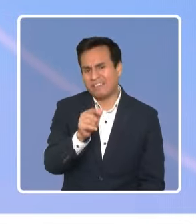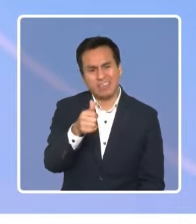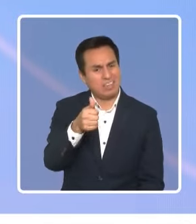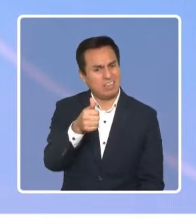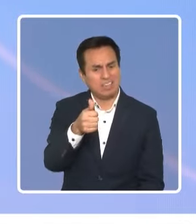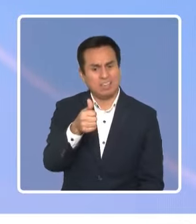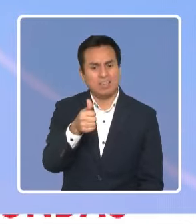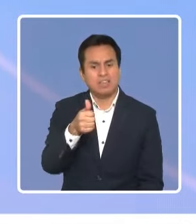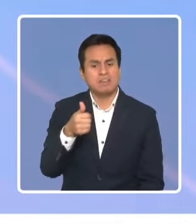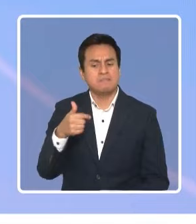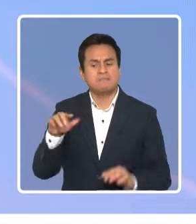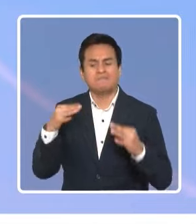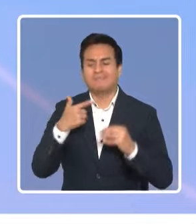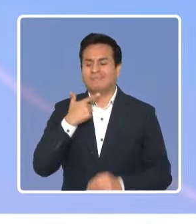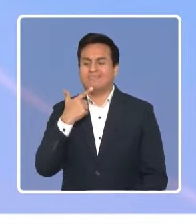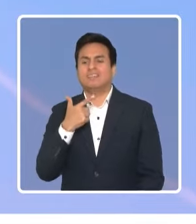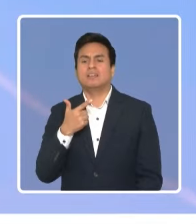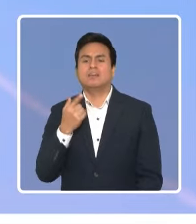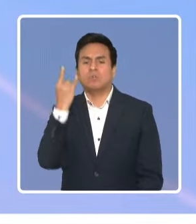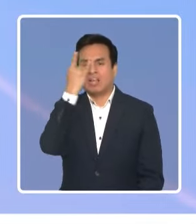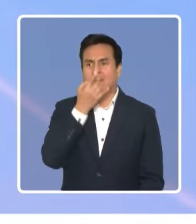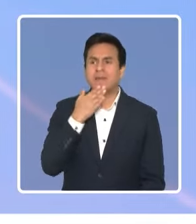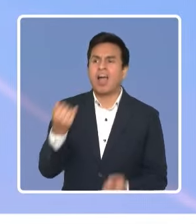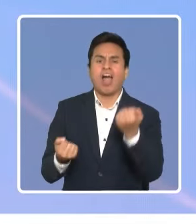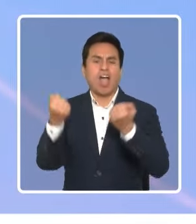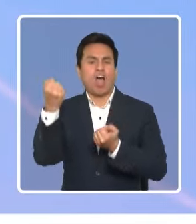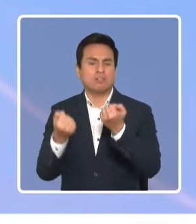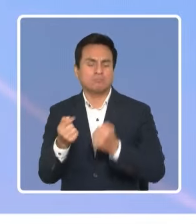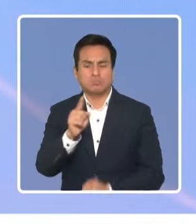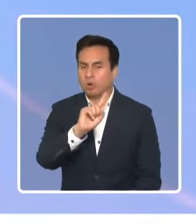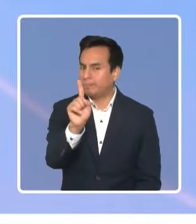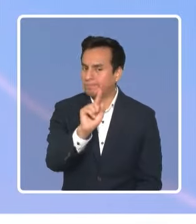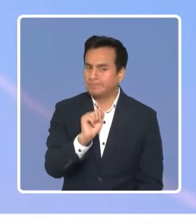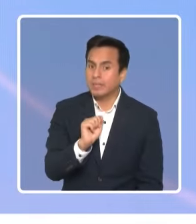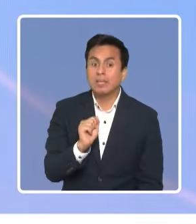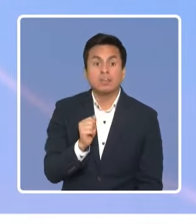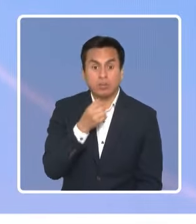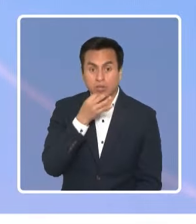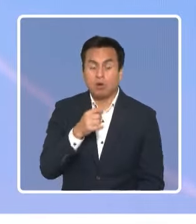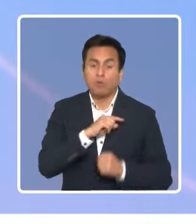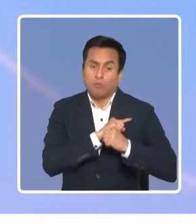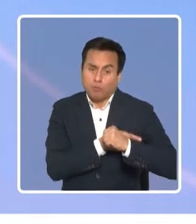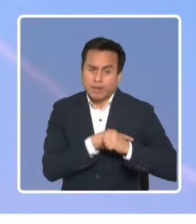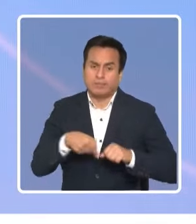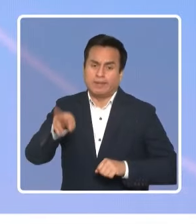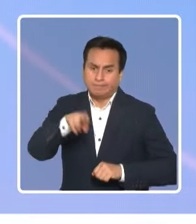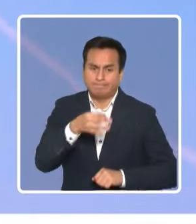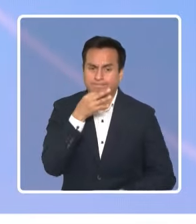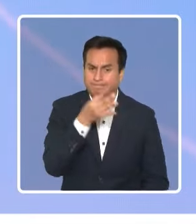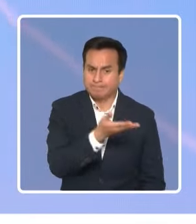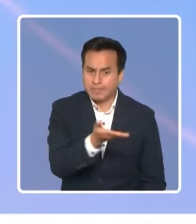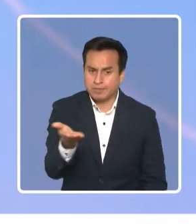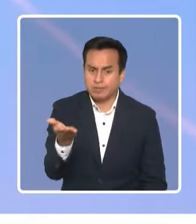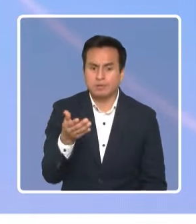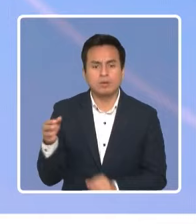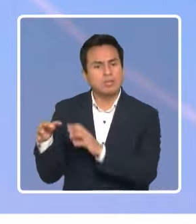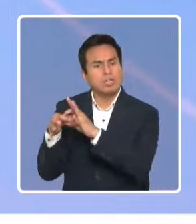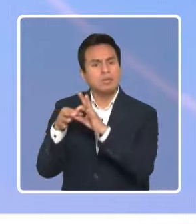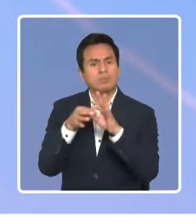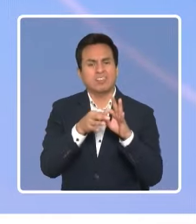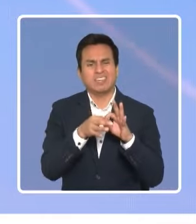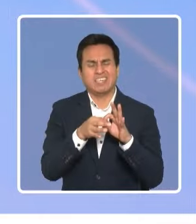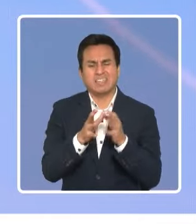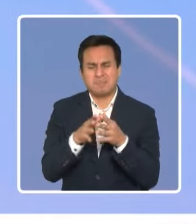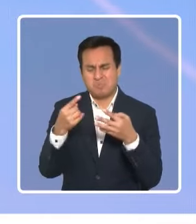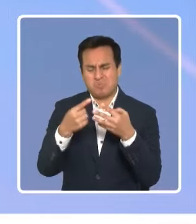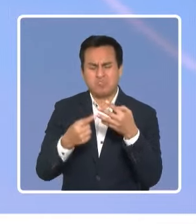no los hace más choros, curado no se maneja mejor. Y lo digo con mucha fuerza e insistencia porque